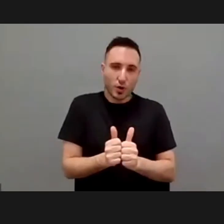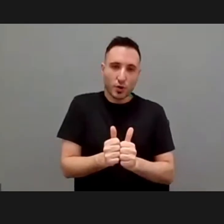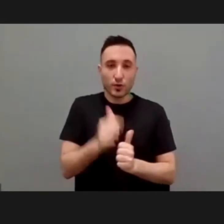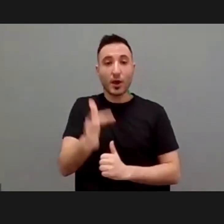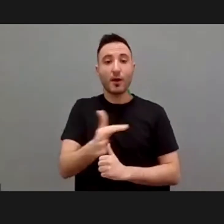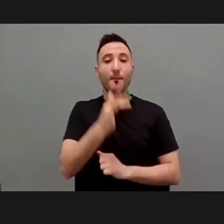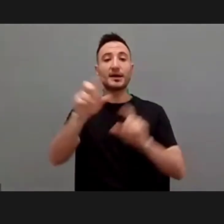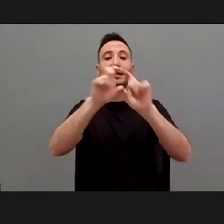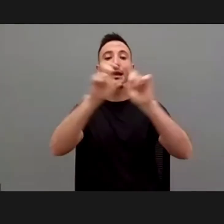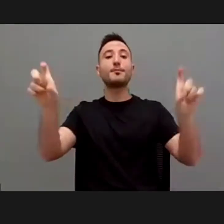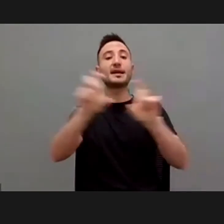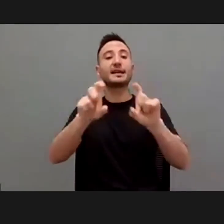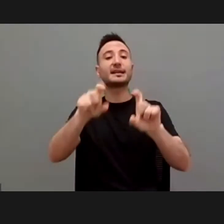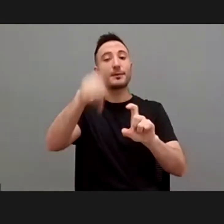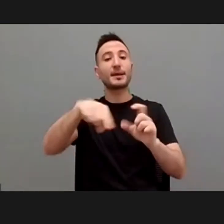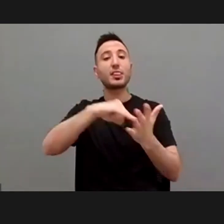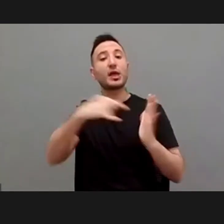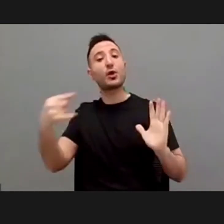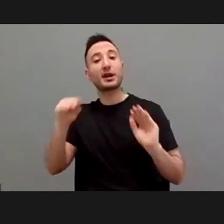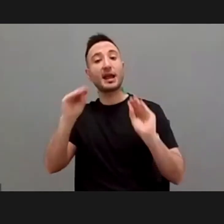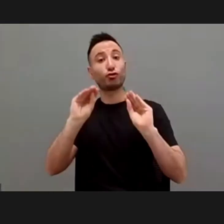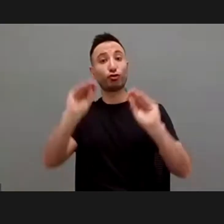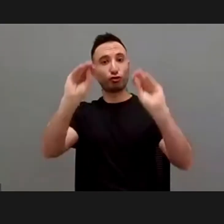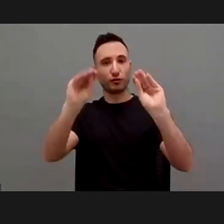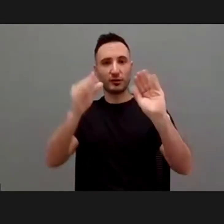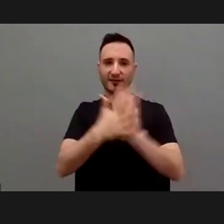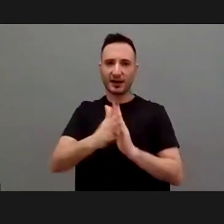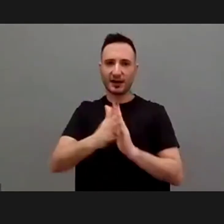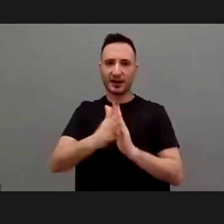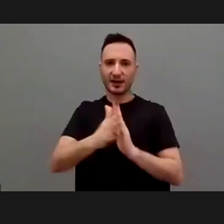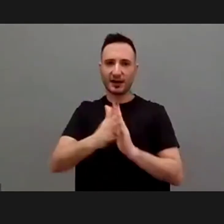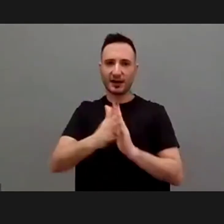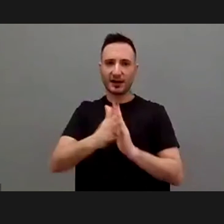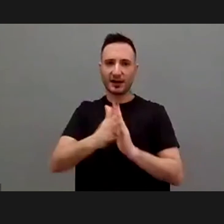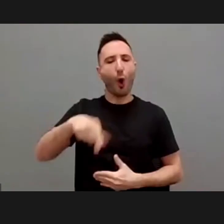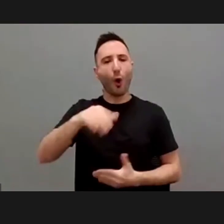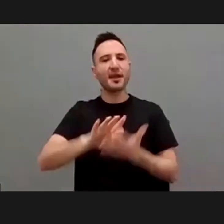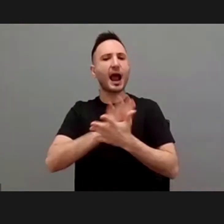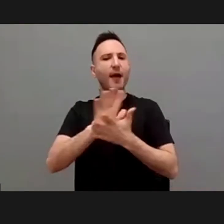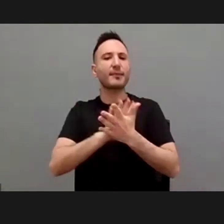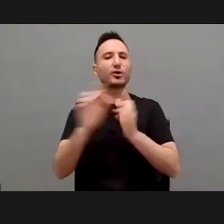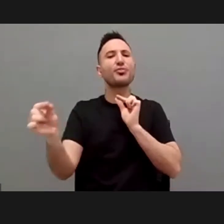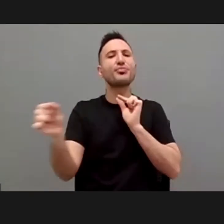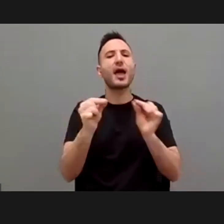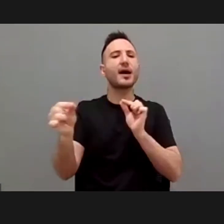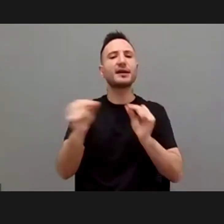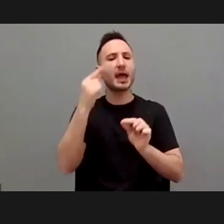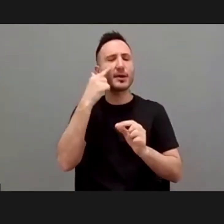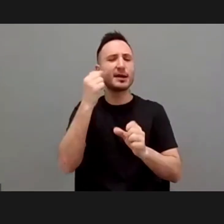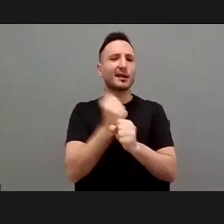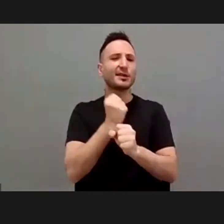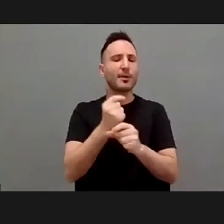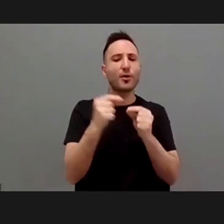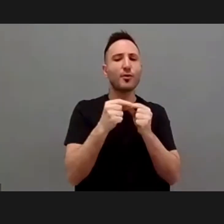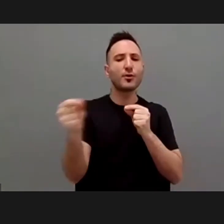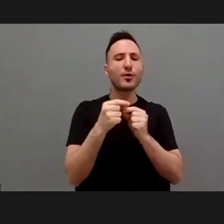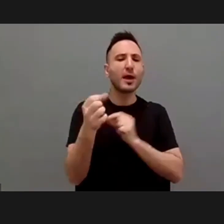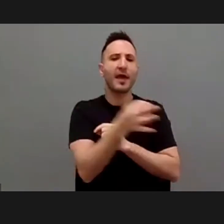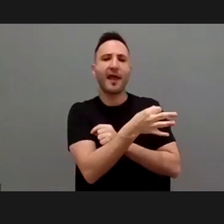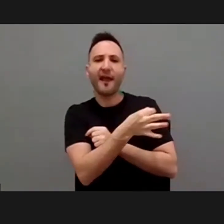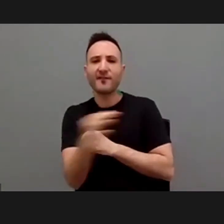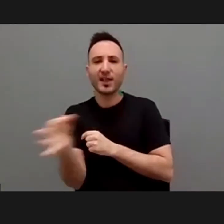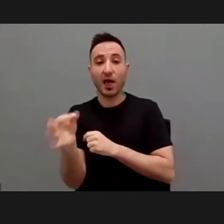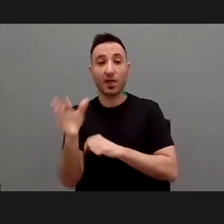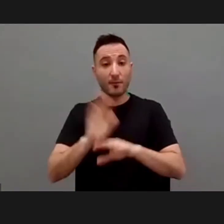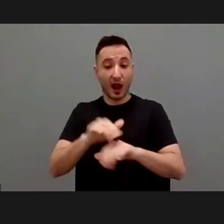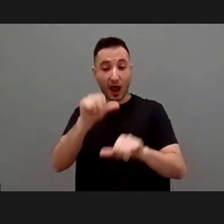capacidades tecnológicas. El objetivo de nuestro debate de hoy es analizar el trabajo se alza como una forma eficaz para potenciar